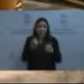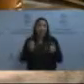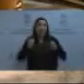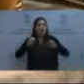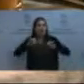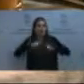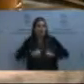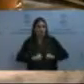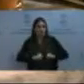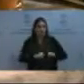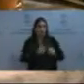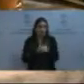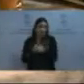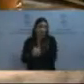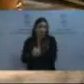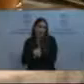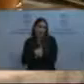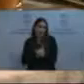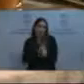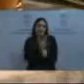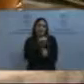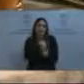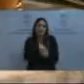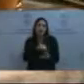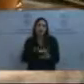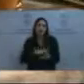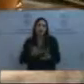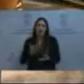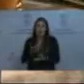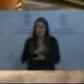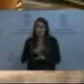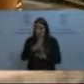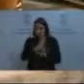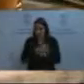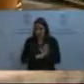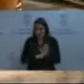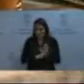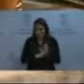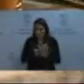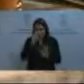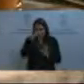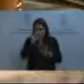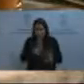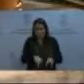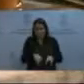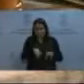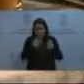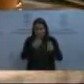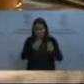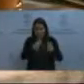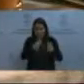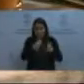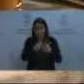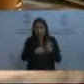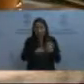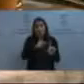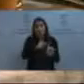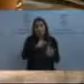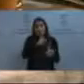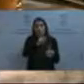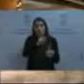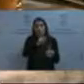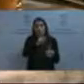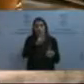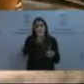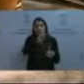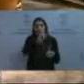entre los distintos agentes implicados en la presentación del programa de emprendimiento, con horizonte, como digo, al